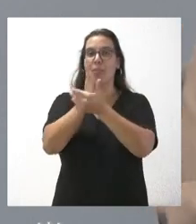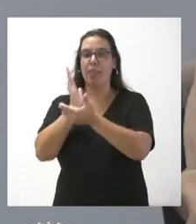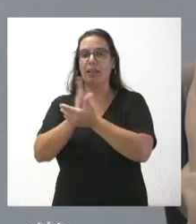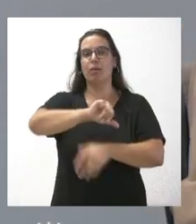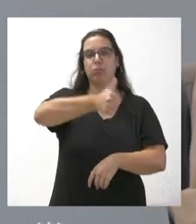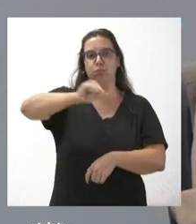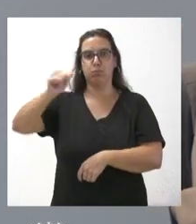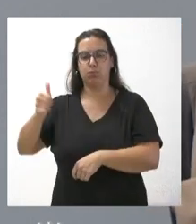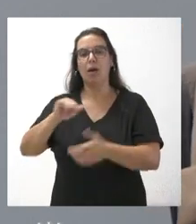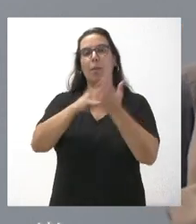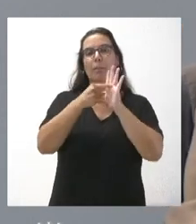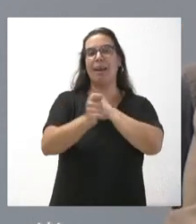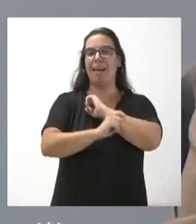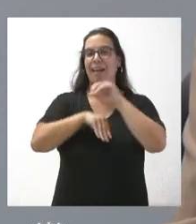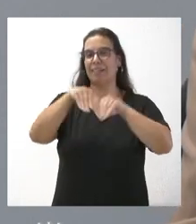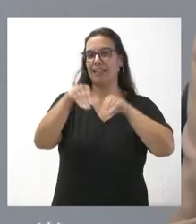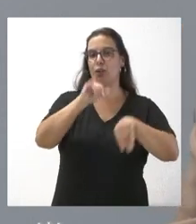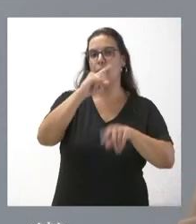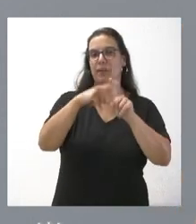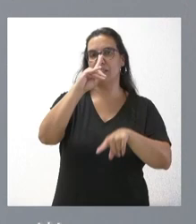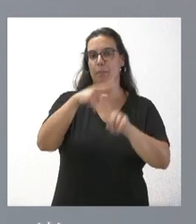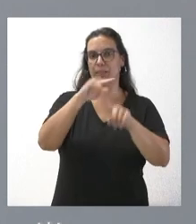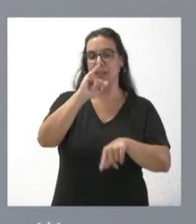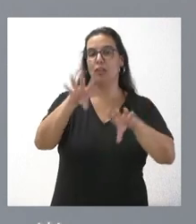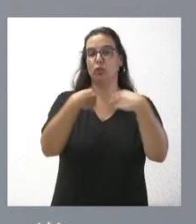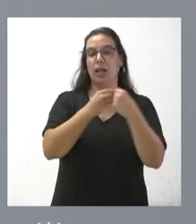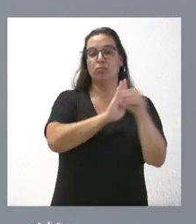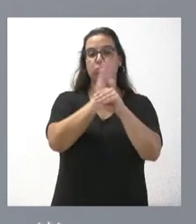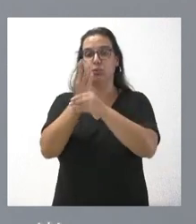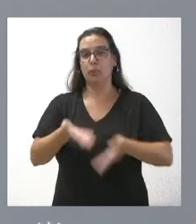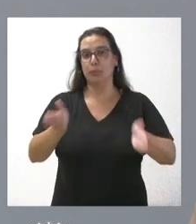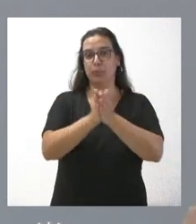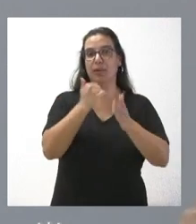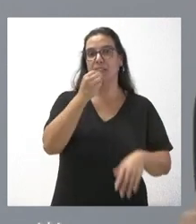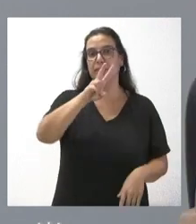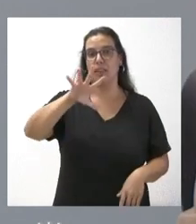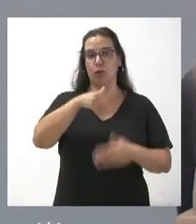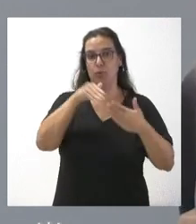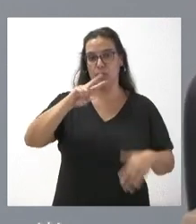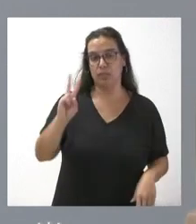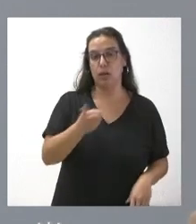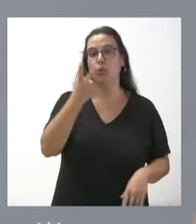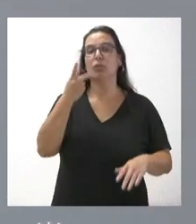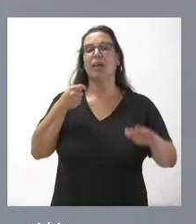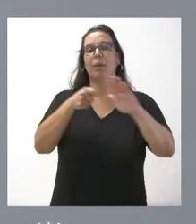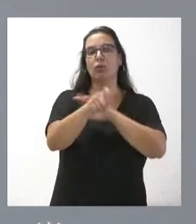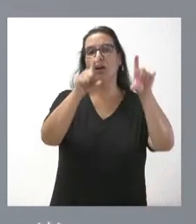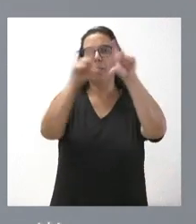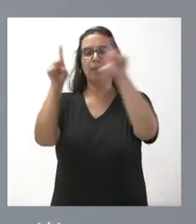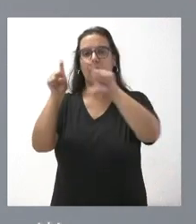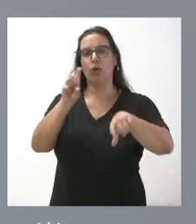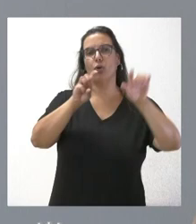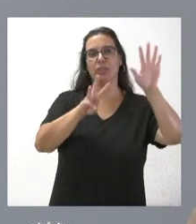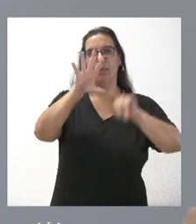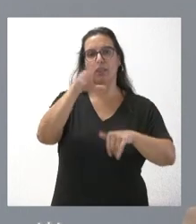I+D+I, con un importe de subvenciones próximo a los 25 millones de euros y con una inversión empresarial de 85